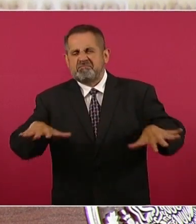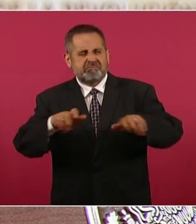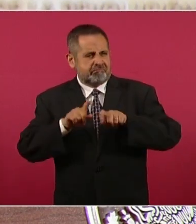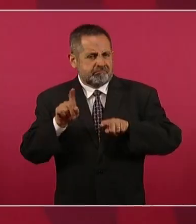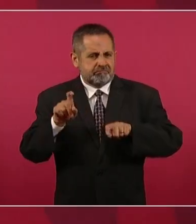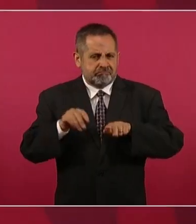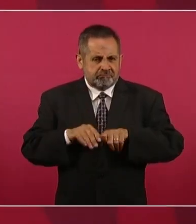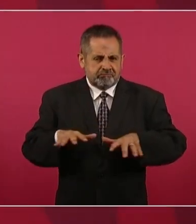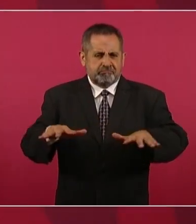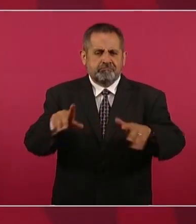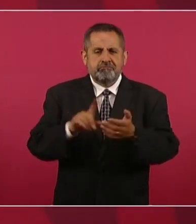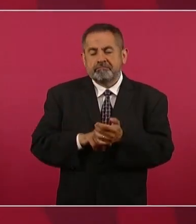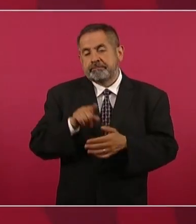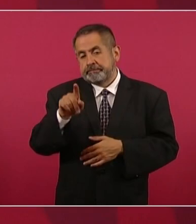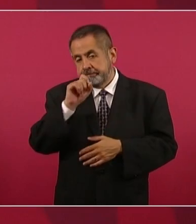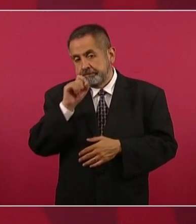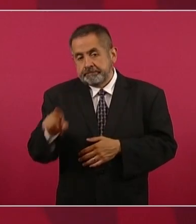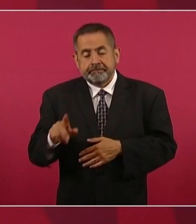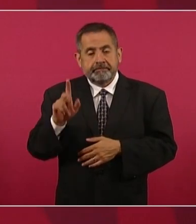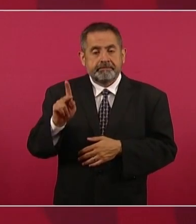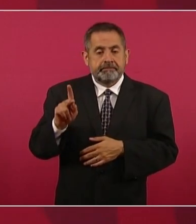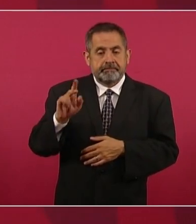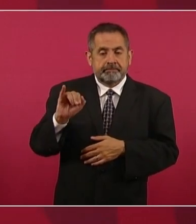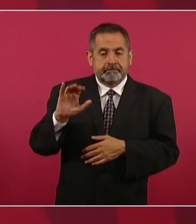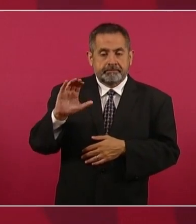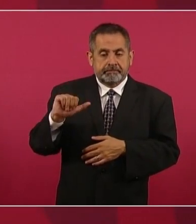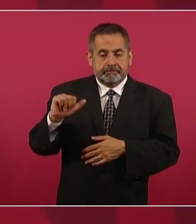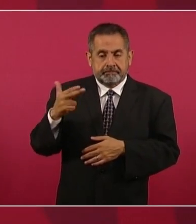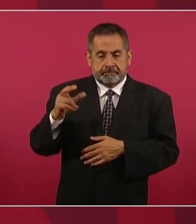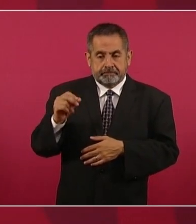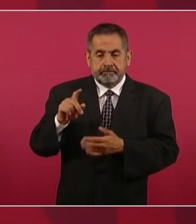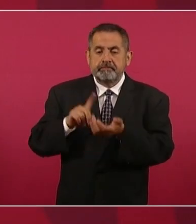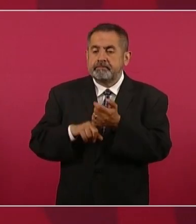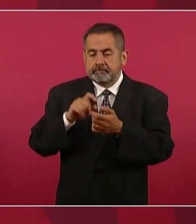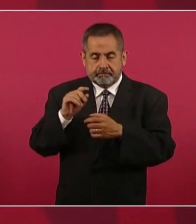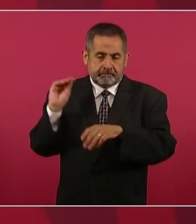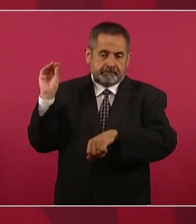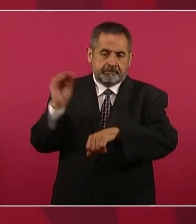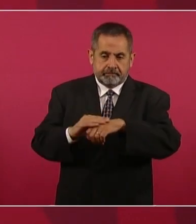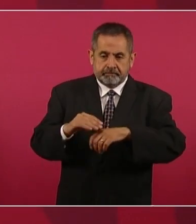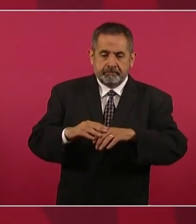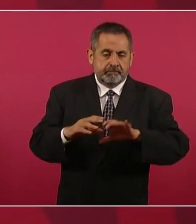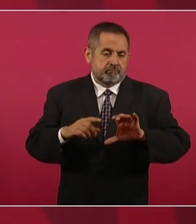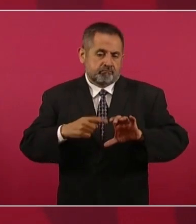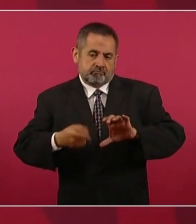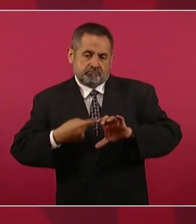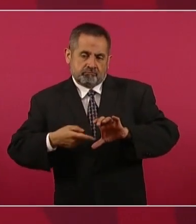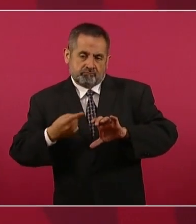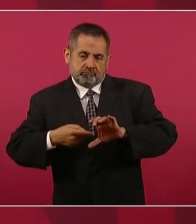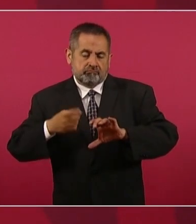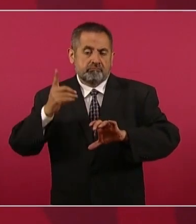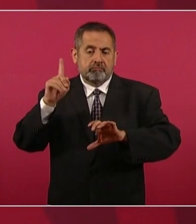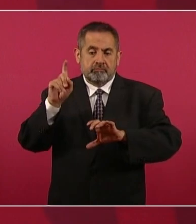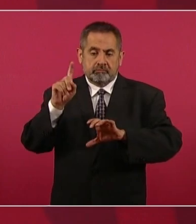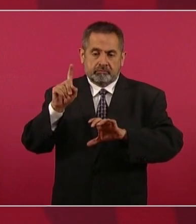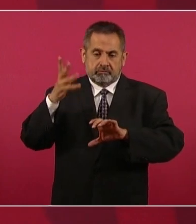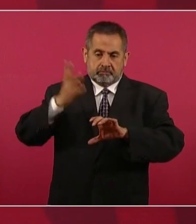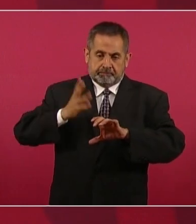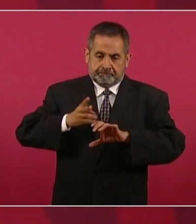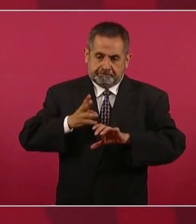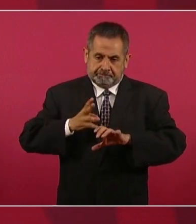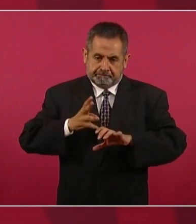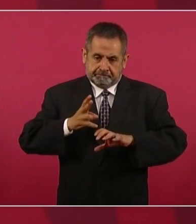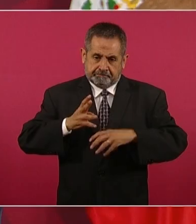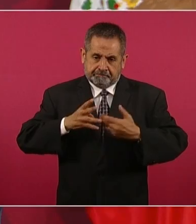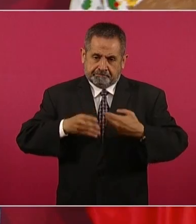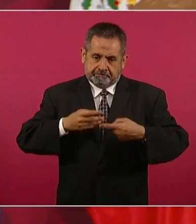La de Picacho también va a tener turbinas para generación de energía eléctrica que vamos